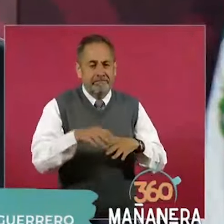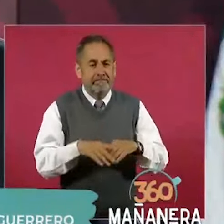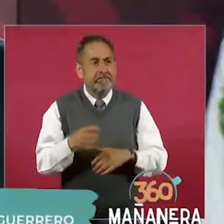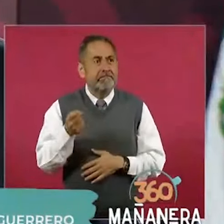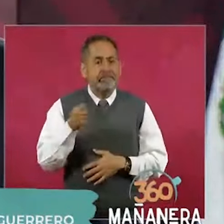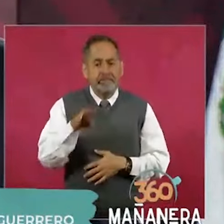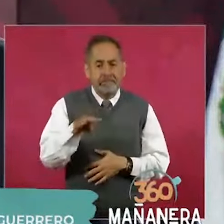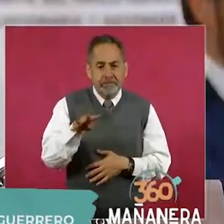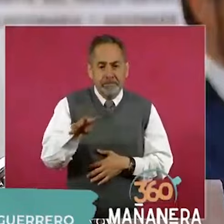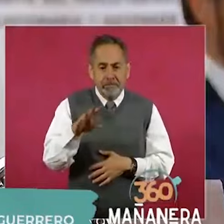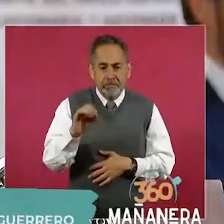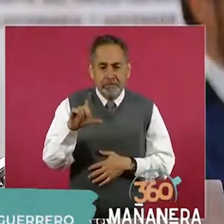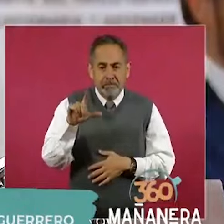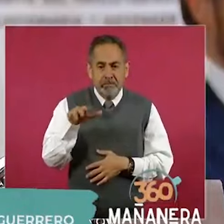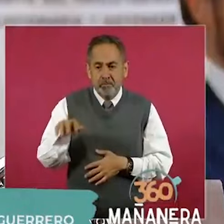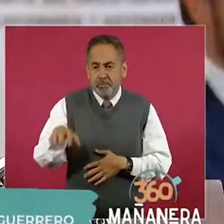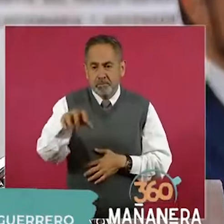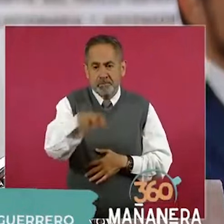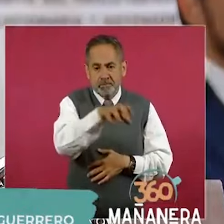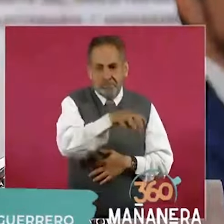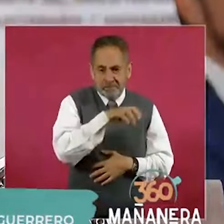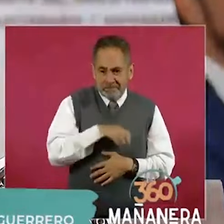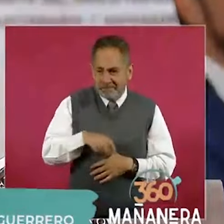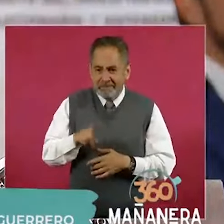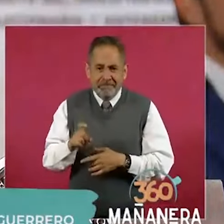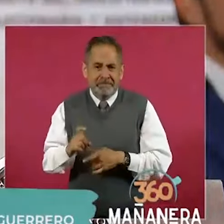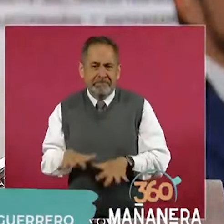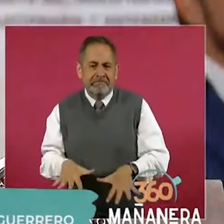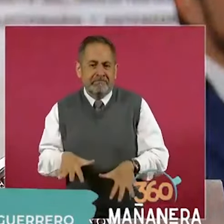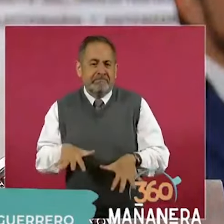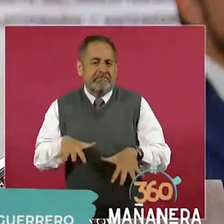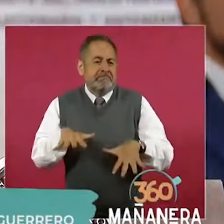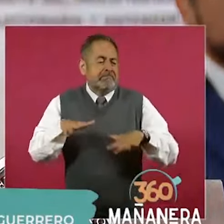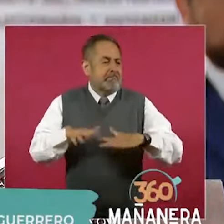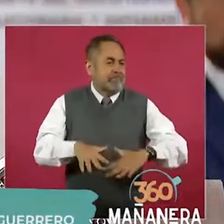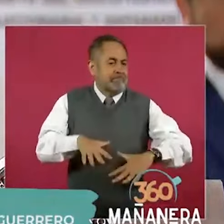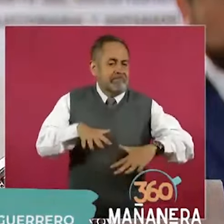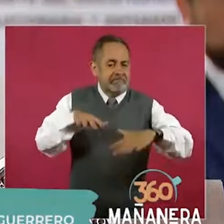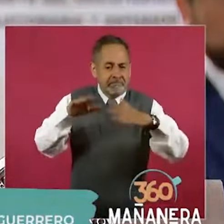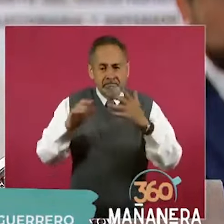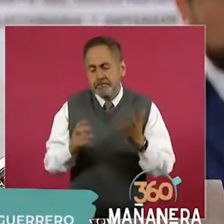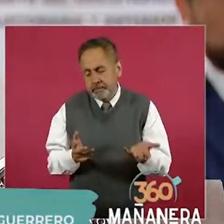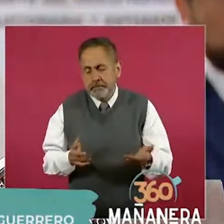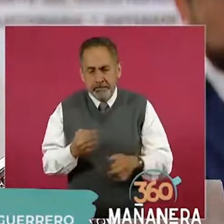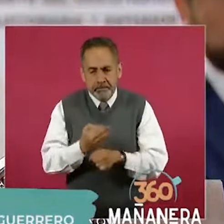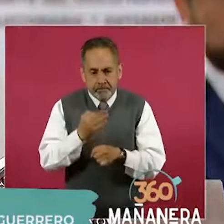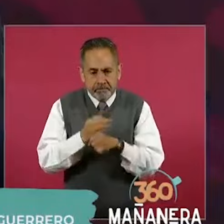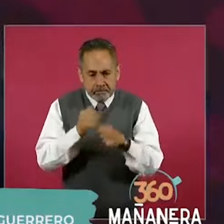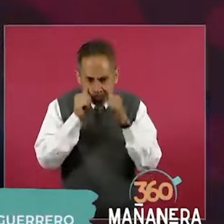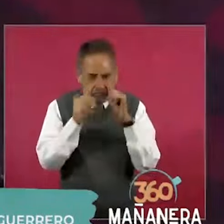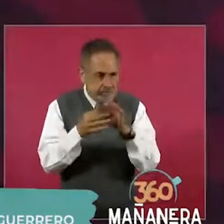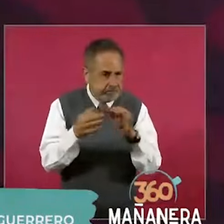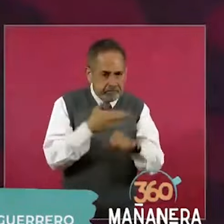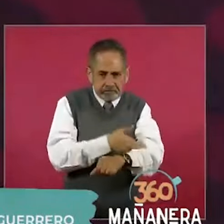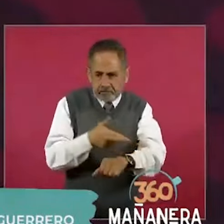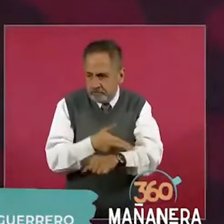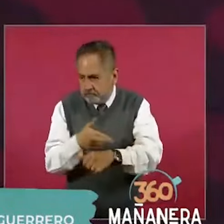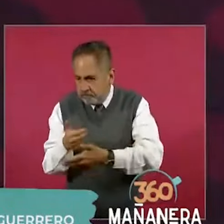199 colonias eh Ya se está atendiendo a